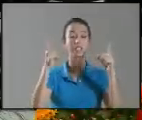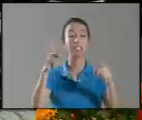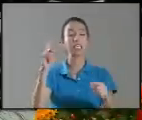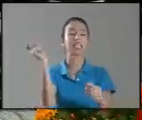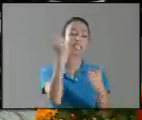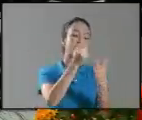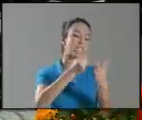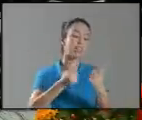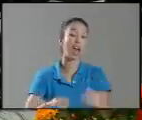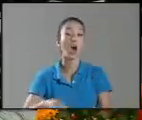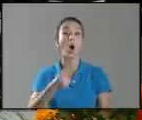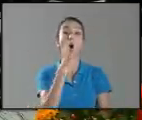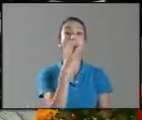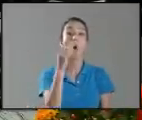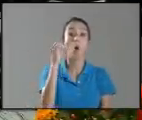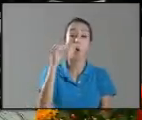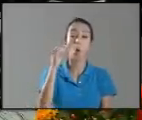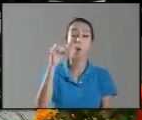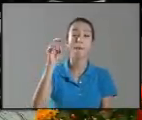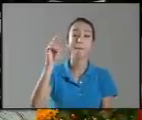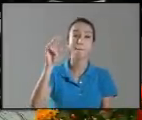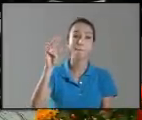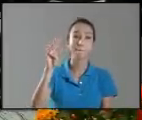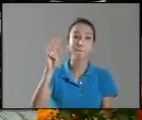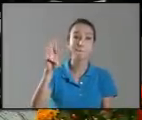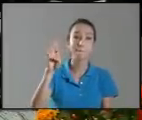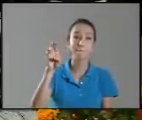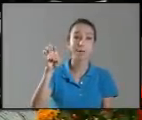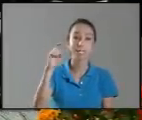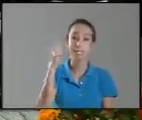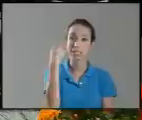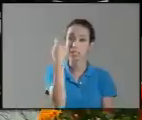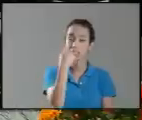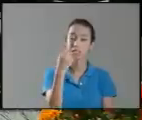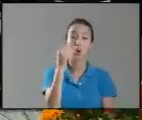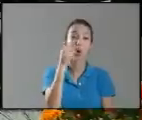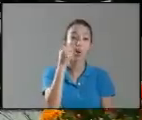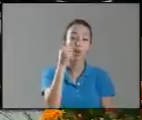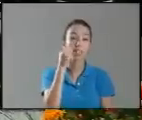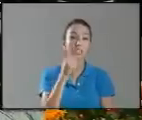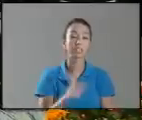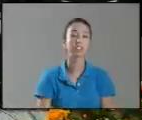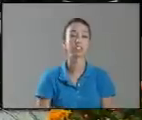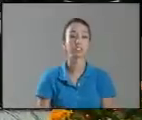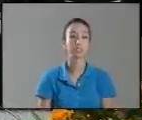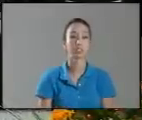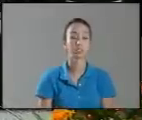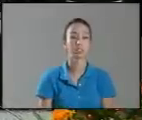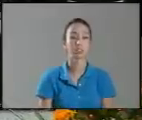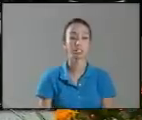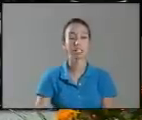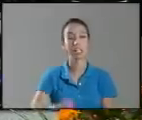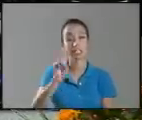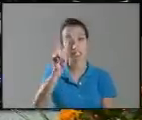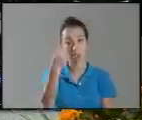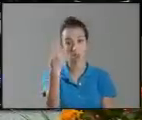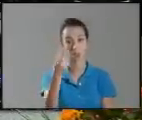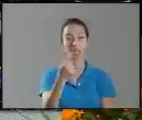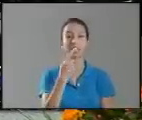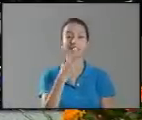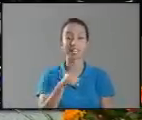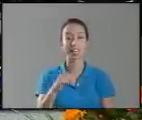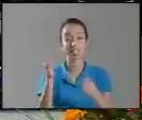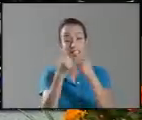cuenta unas cuestiones bien tremendas en ese libro, Hombres contra Hombres. Y él ponía hombres y le ponía H